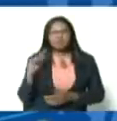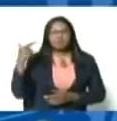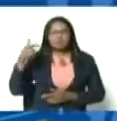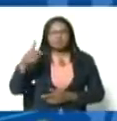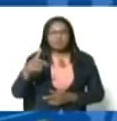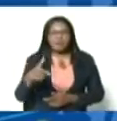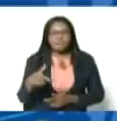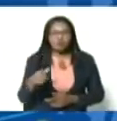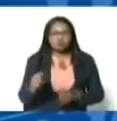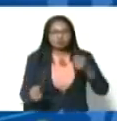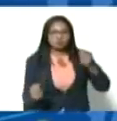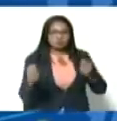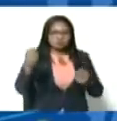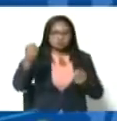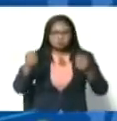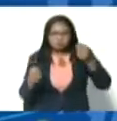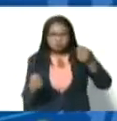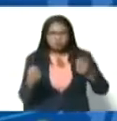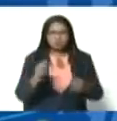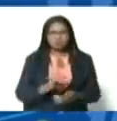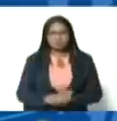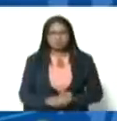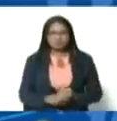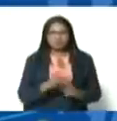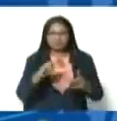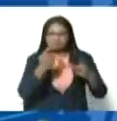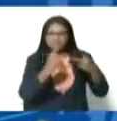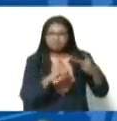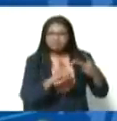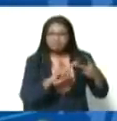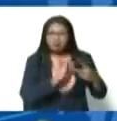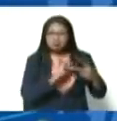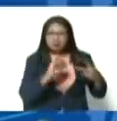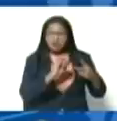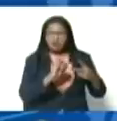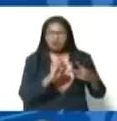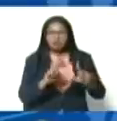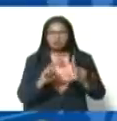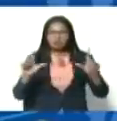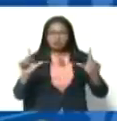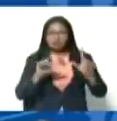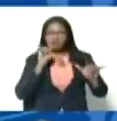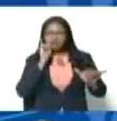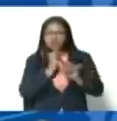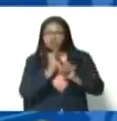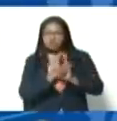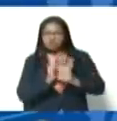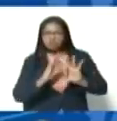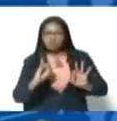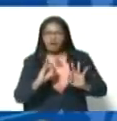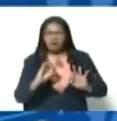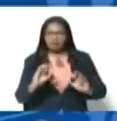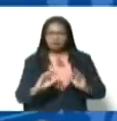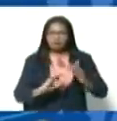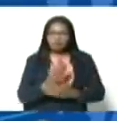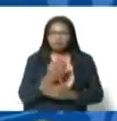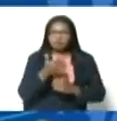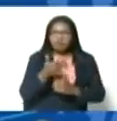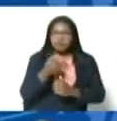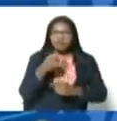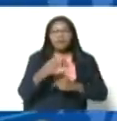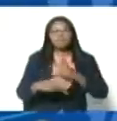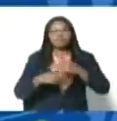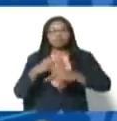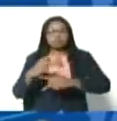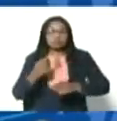carga. Presidente, la segunda etapa. Ya la página web está montada, la página web está funcionando. En estos procesos de venta